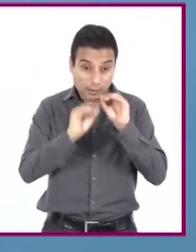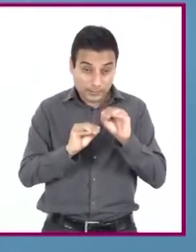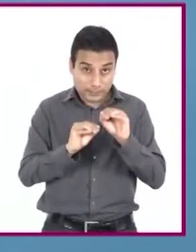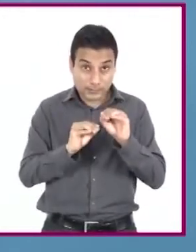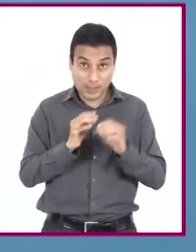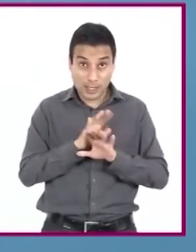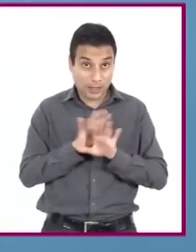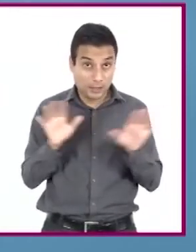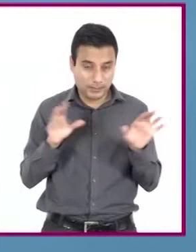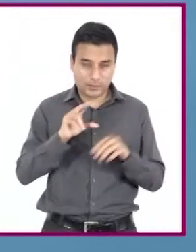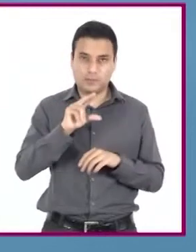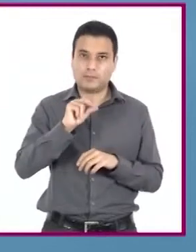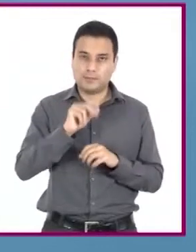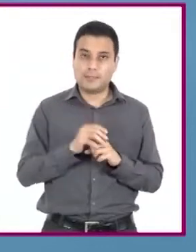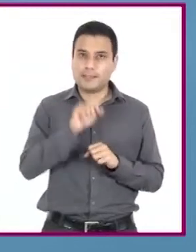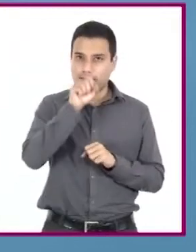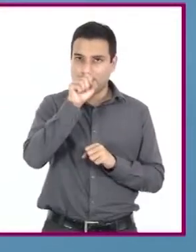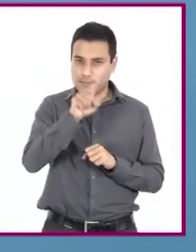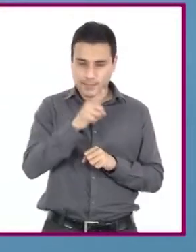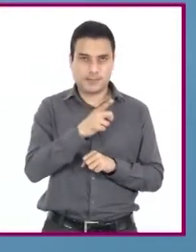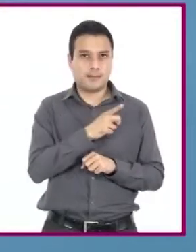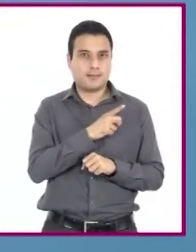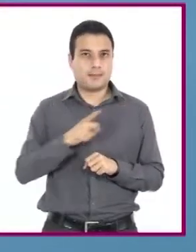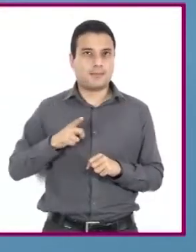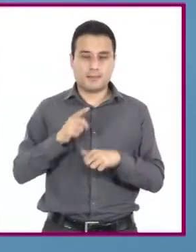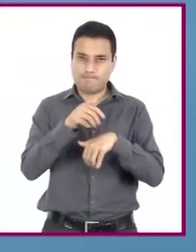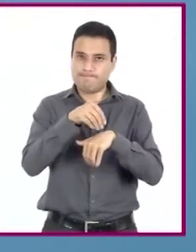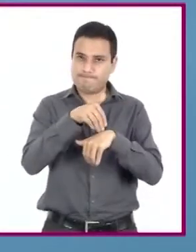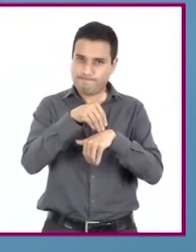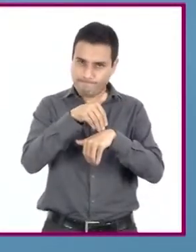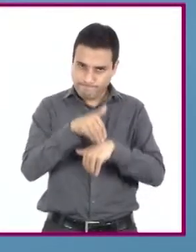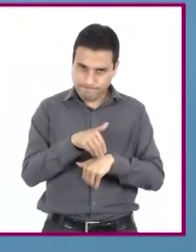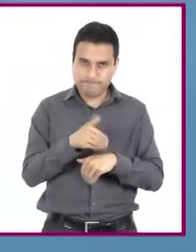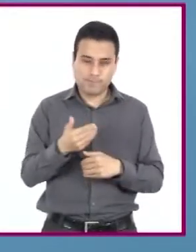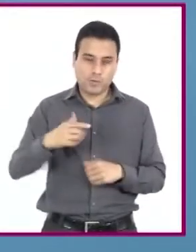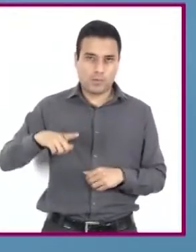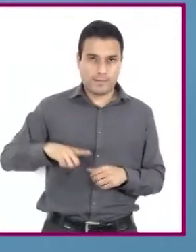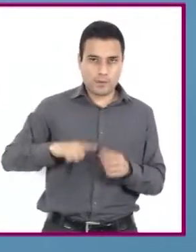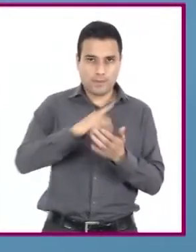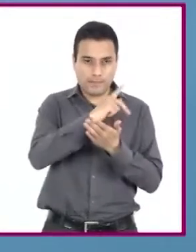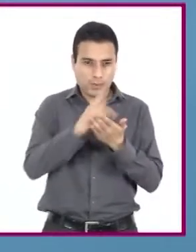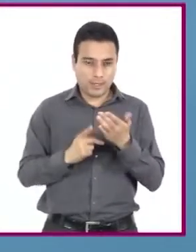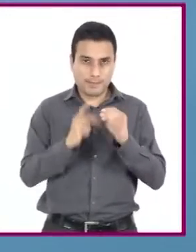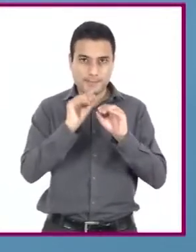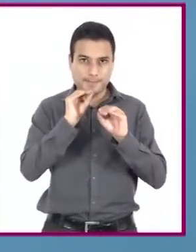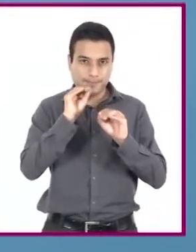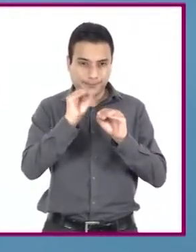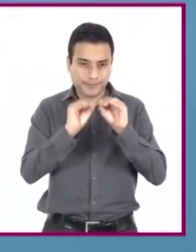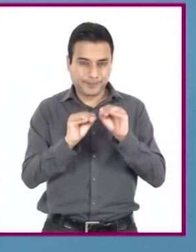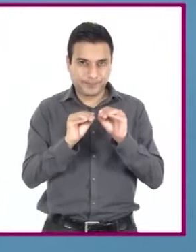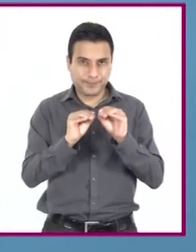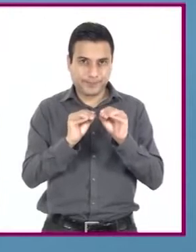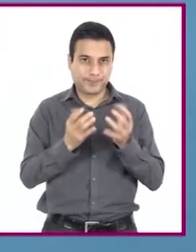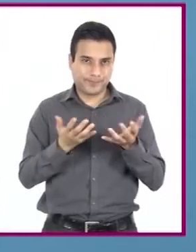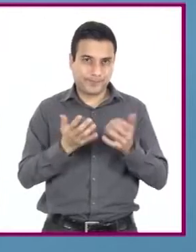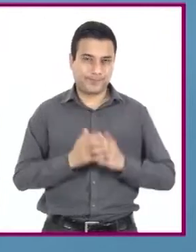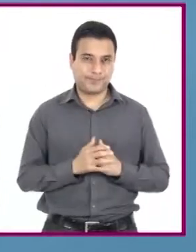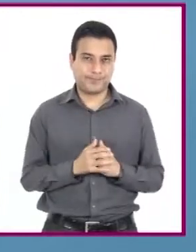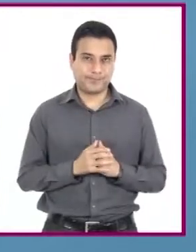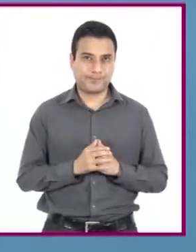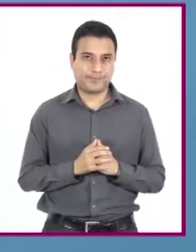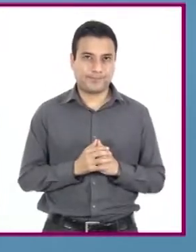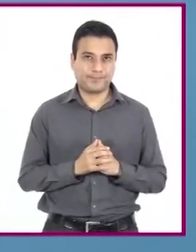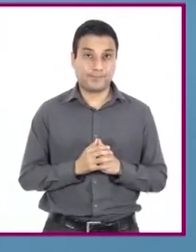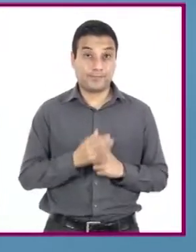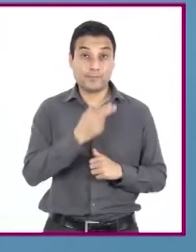la perspectiva de género estén presentes en las políticas públicas, ya que no se propone hacer iguales